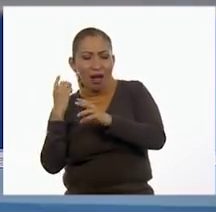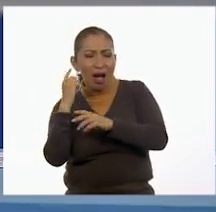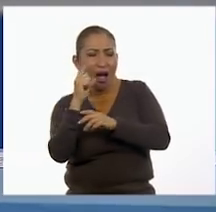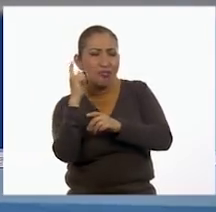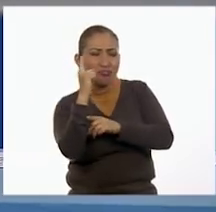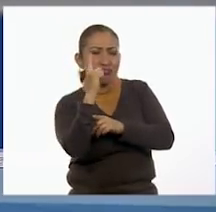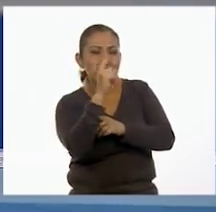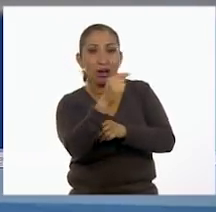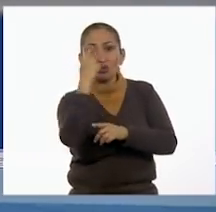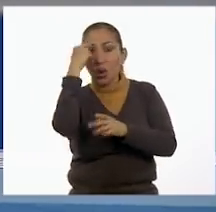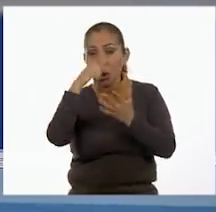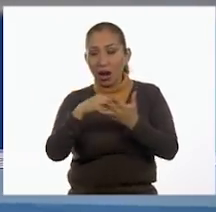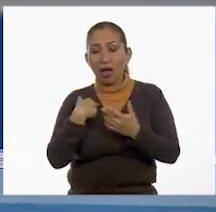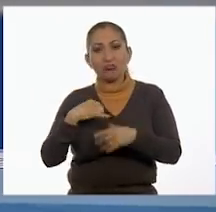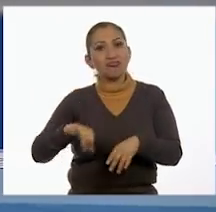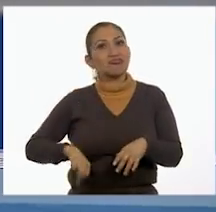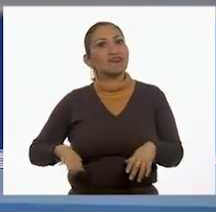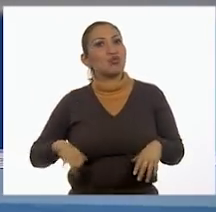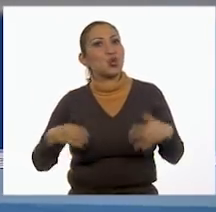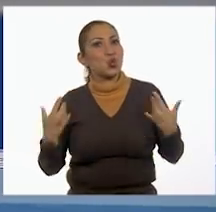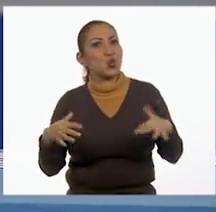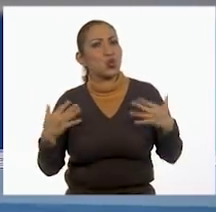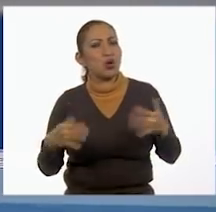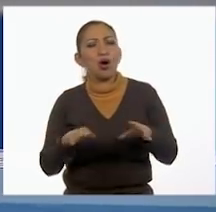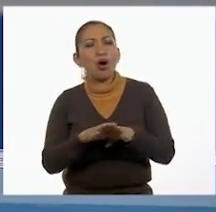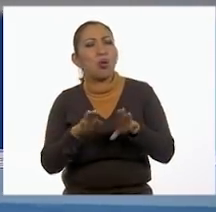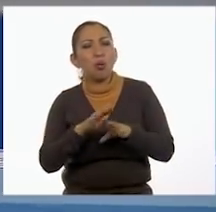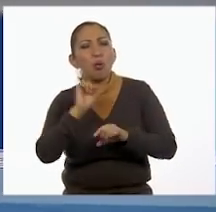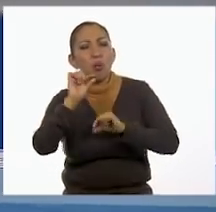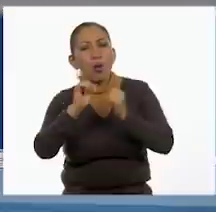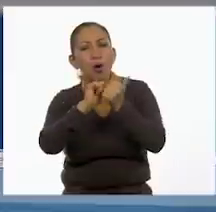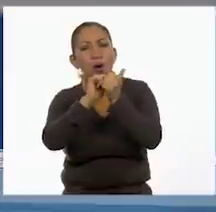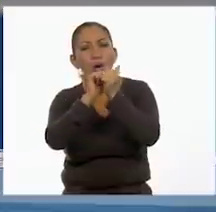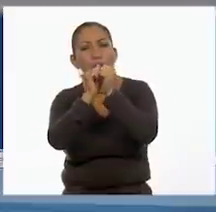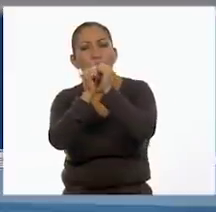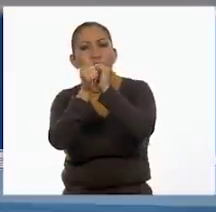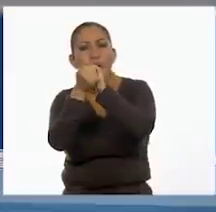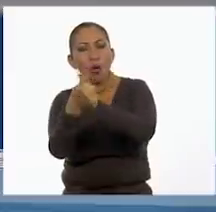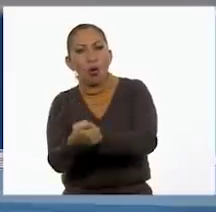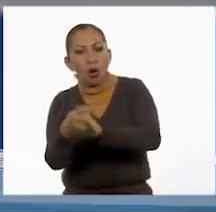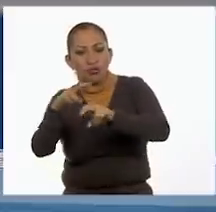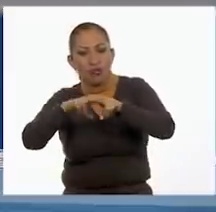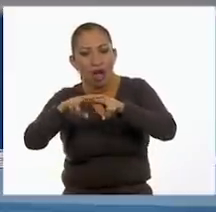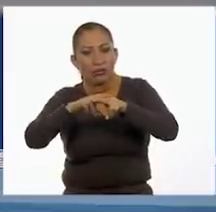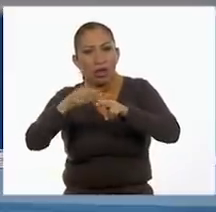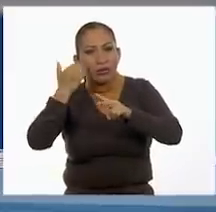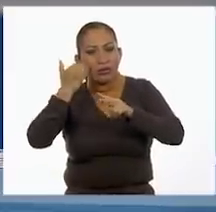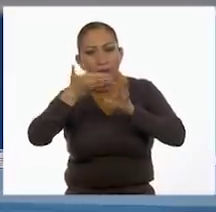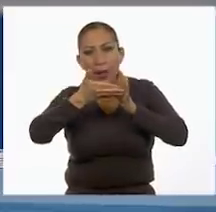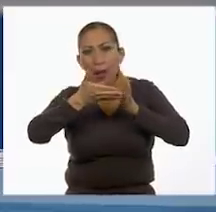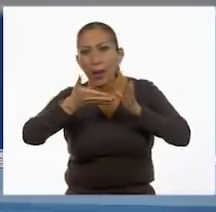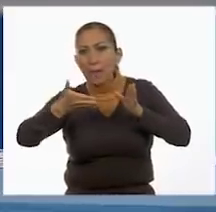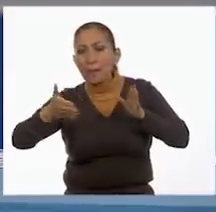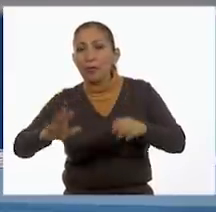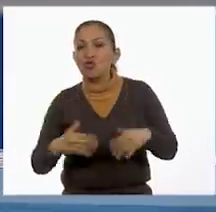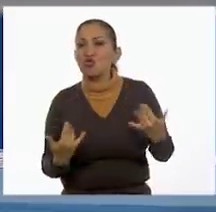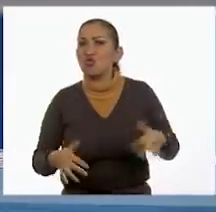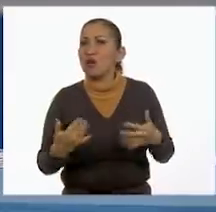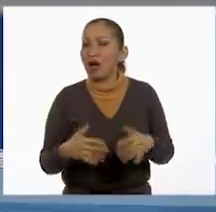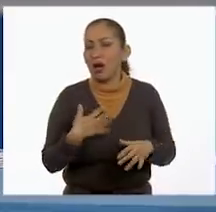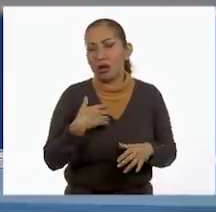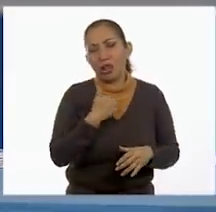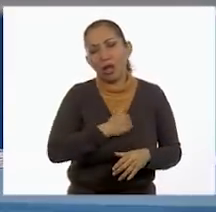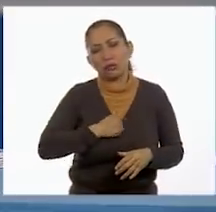parece que es súper interesante cómo fue evolucionando esta máquina en el tiempo. ¡Ay,